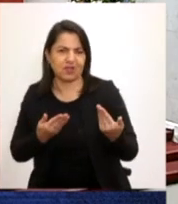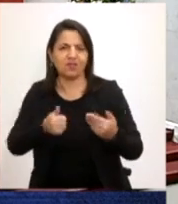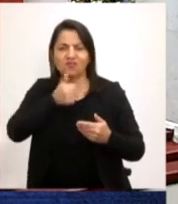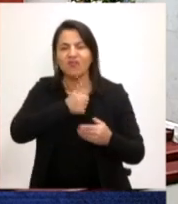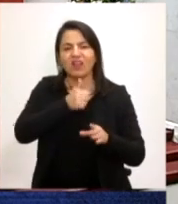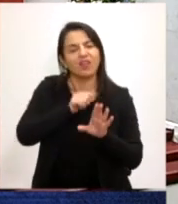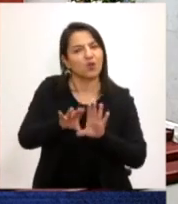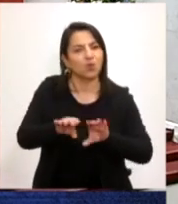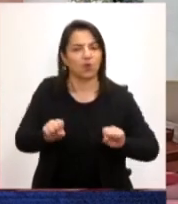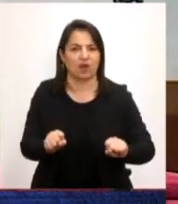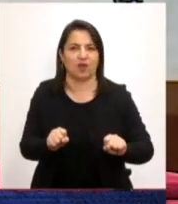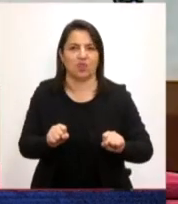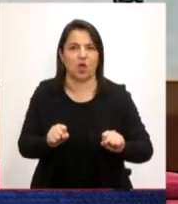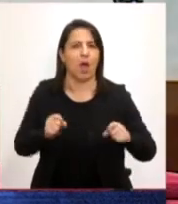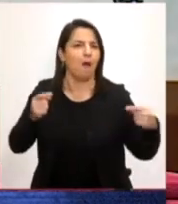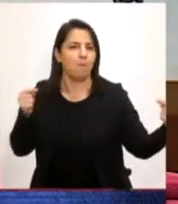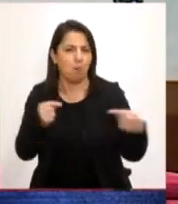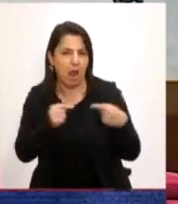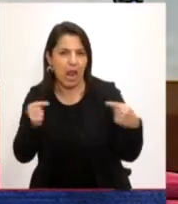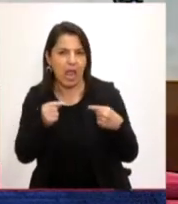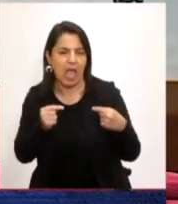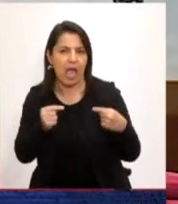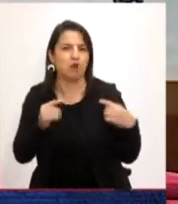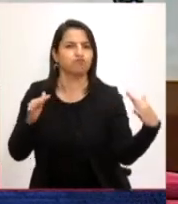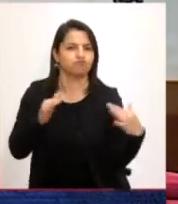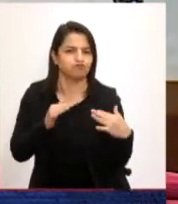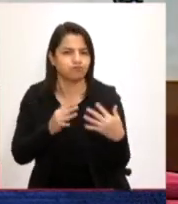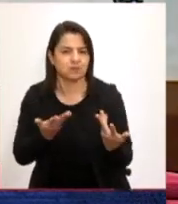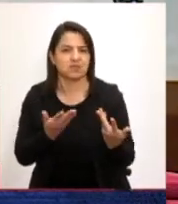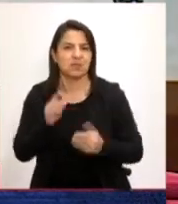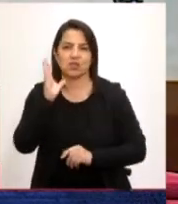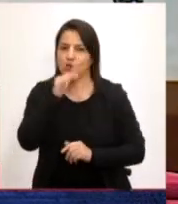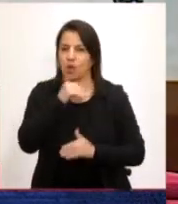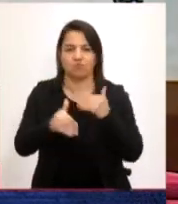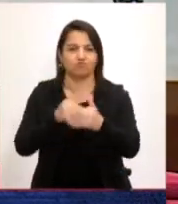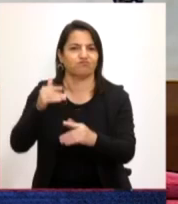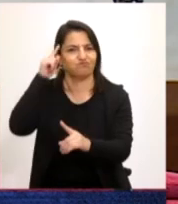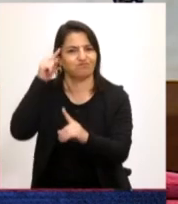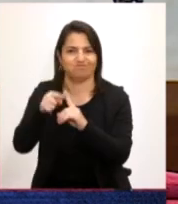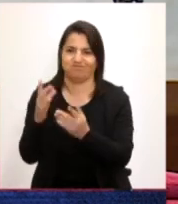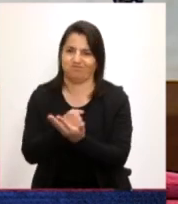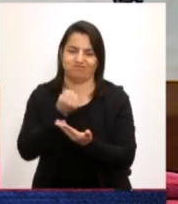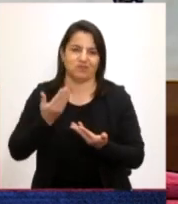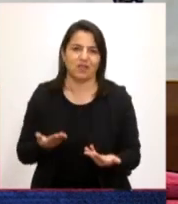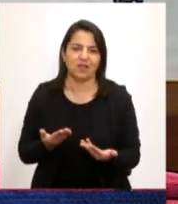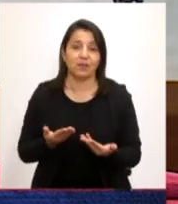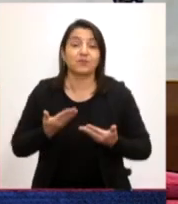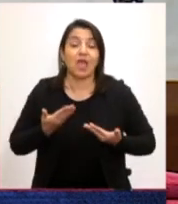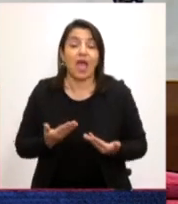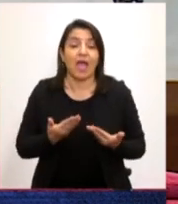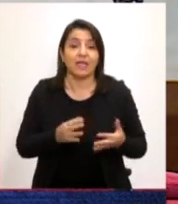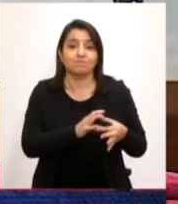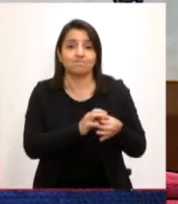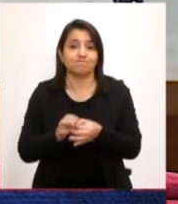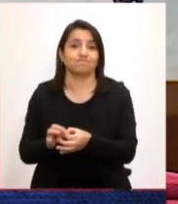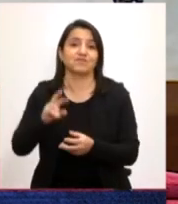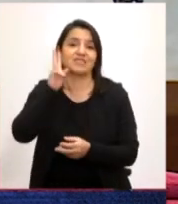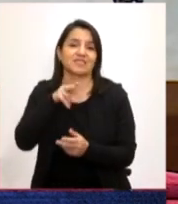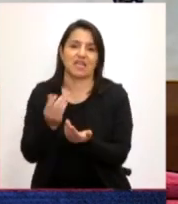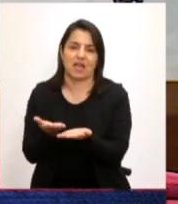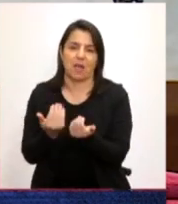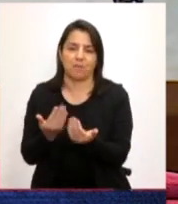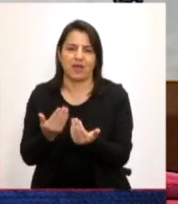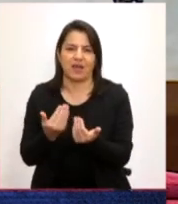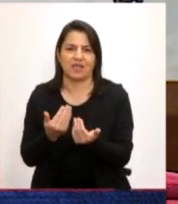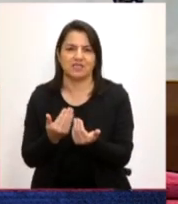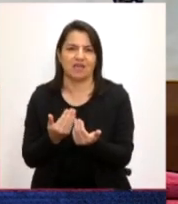acuerdos, peleas, confrontaciones que no nos llevan a ninguna parte. Es así como surge la desesperanza y la desilusión